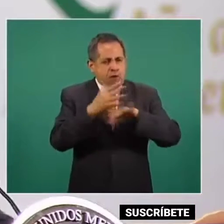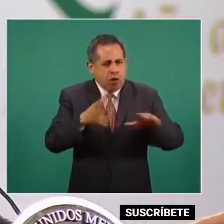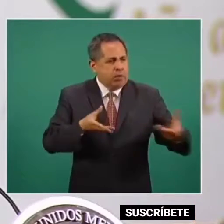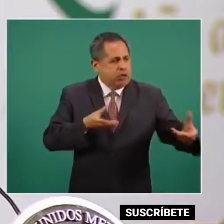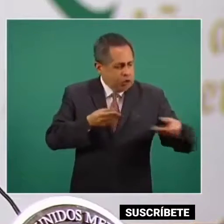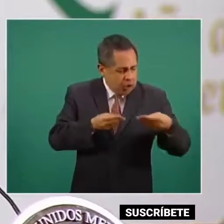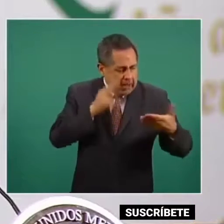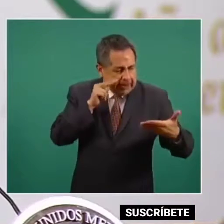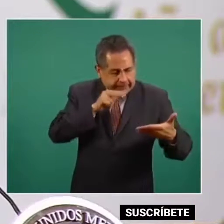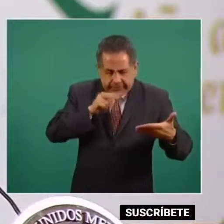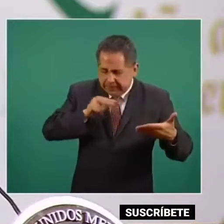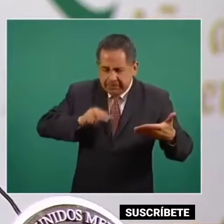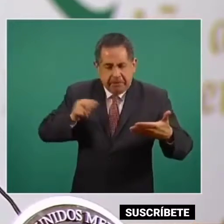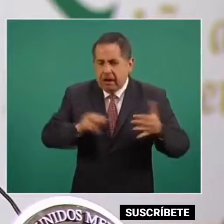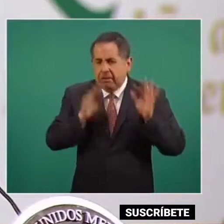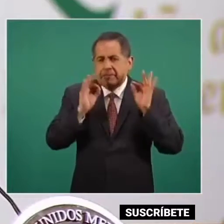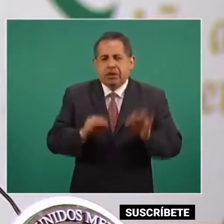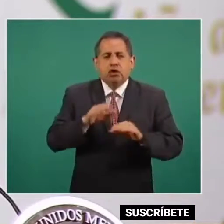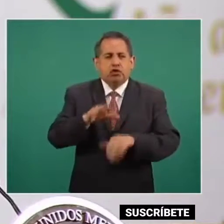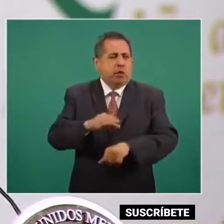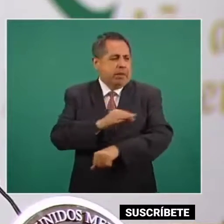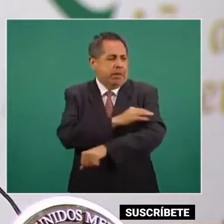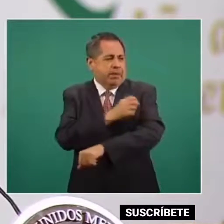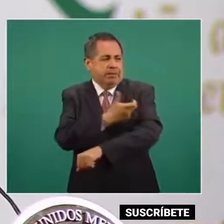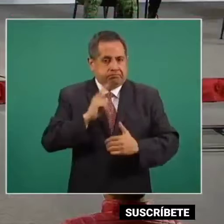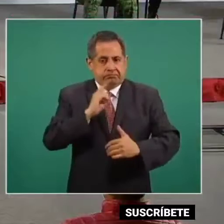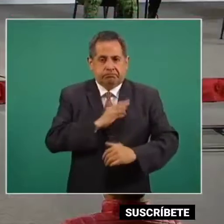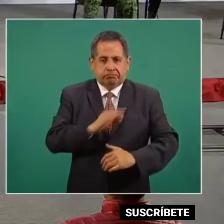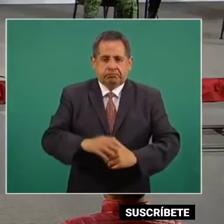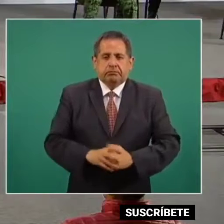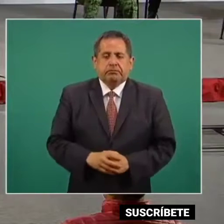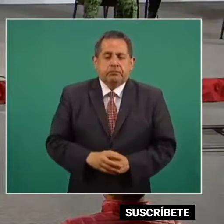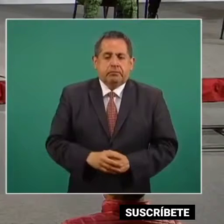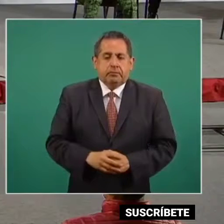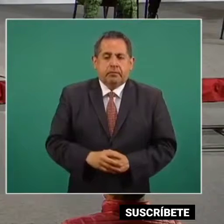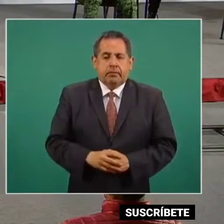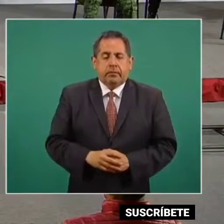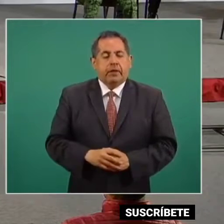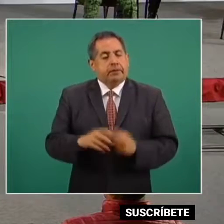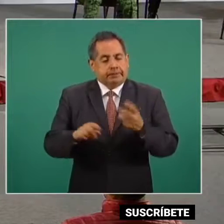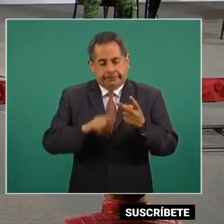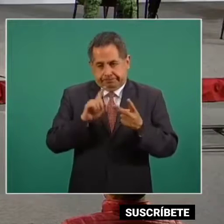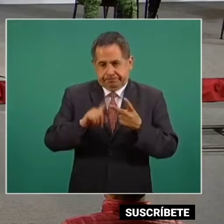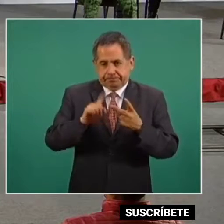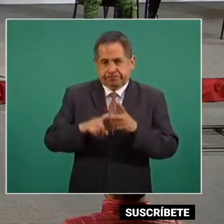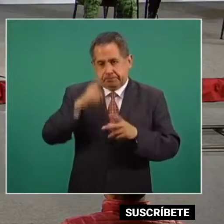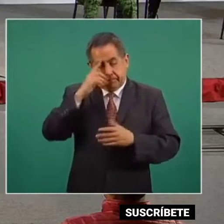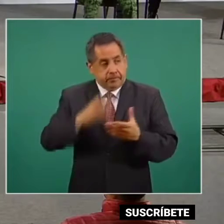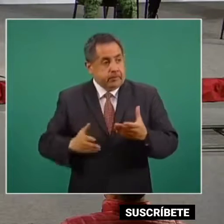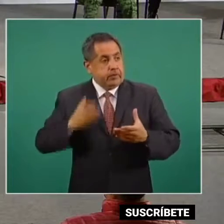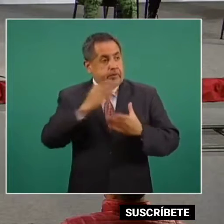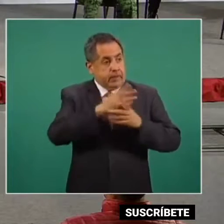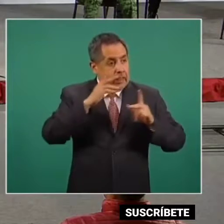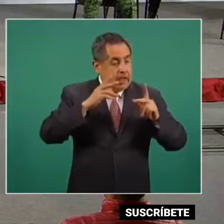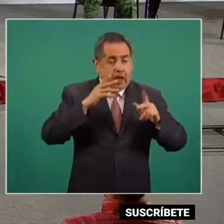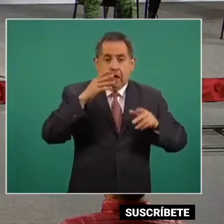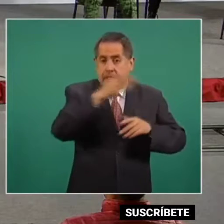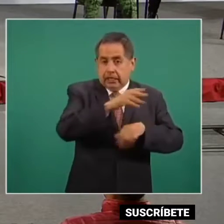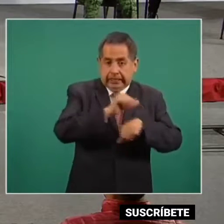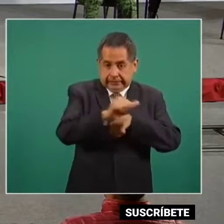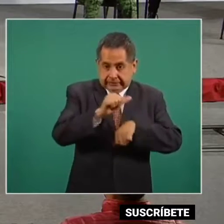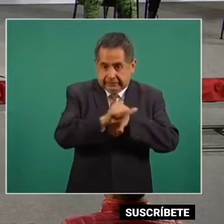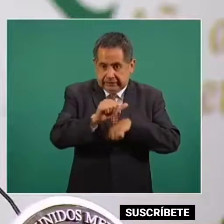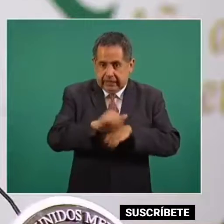privilegiada respecto a la vacuna Sputnik V. El otro objetivo de la visita fue supervisar y constatar